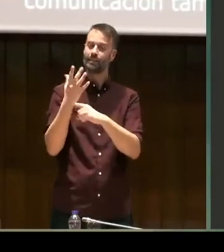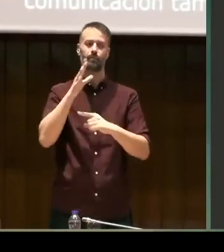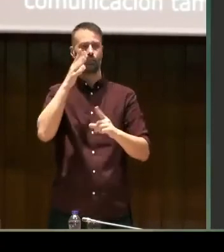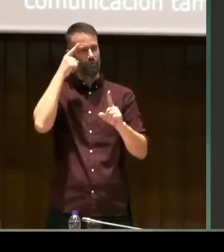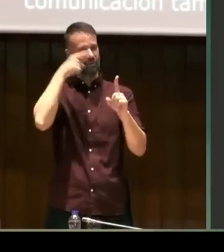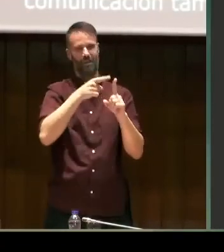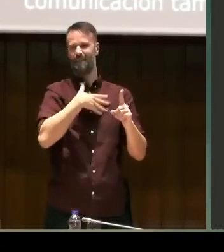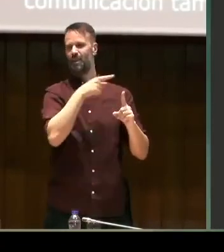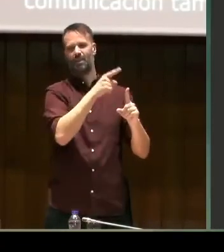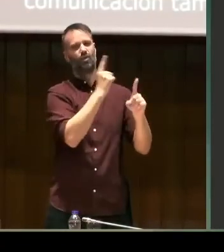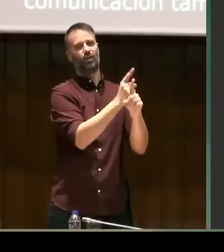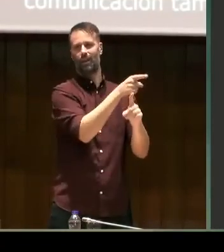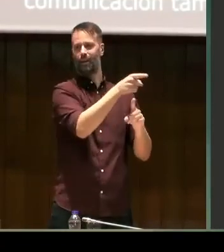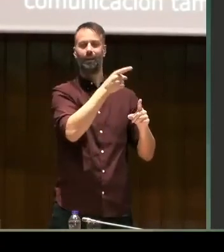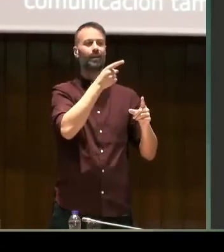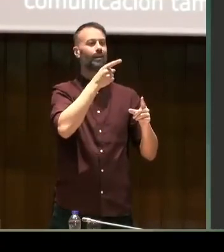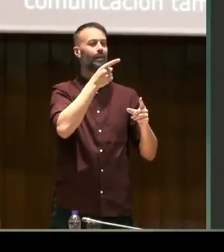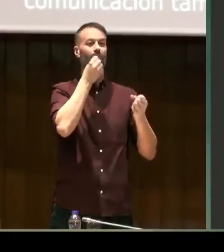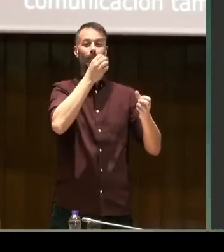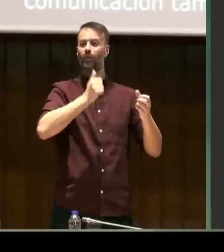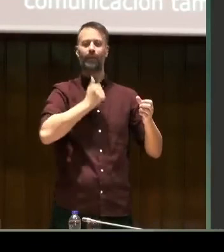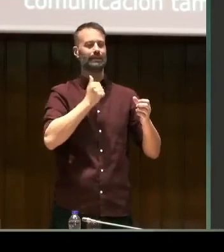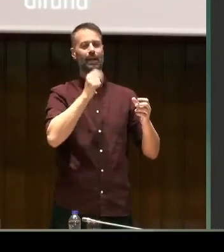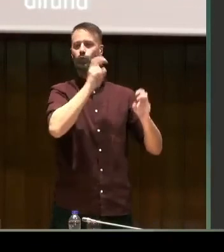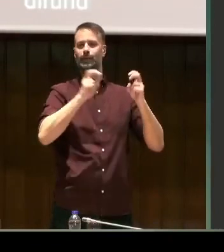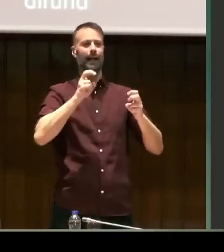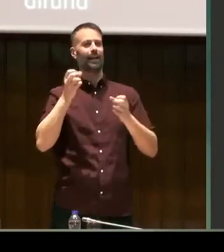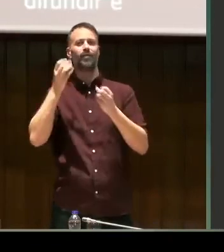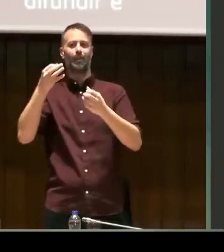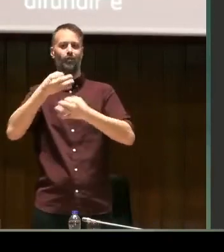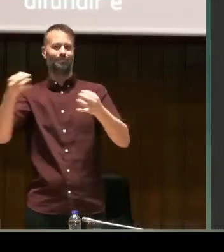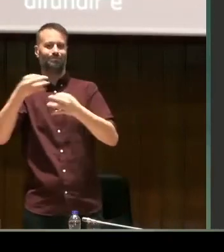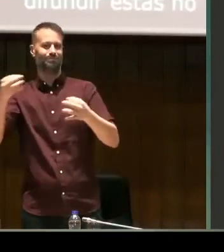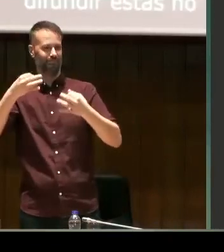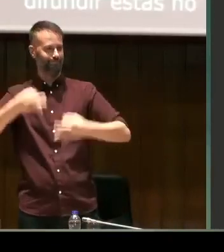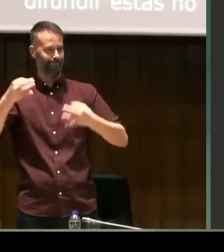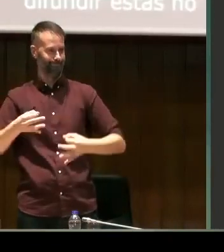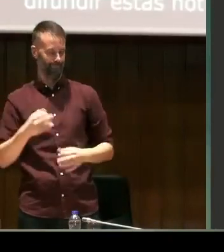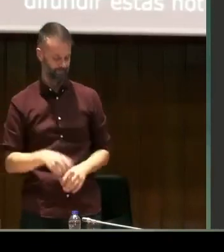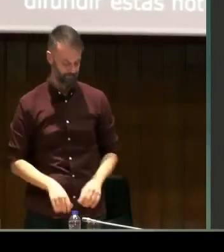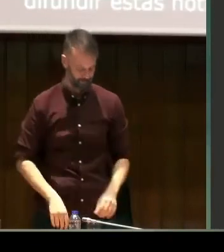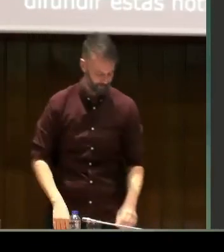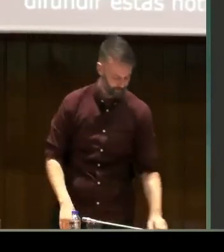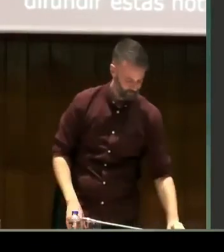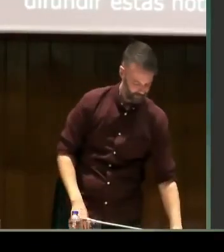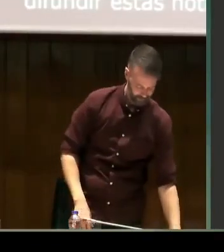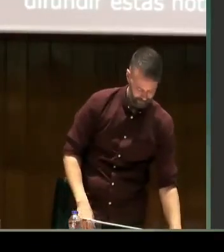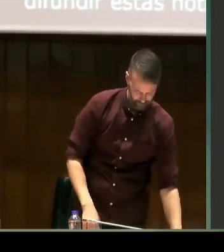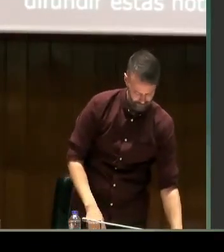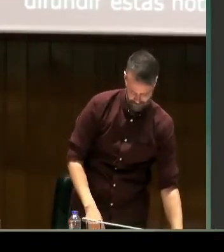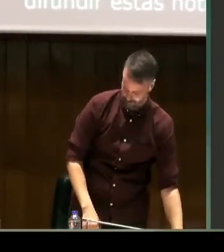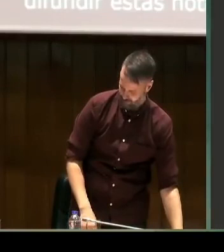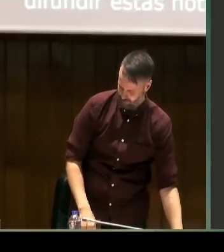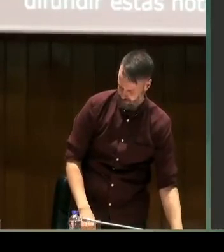contrastan y de forma no intencionada se difunden estas noticias. Pero tenemos que estar siempre buscando el contraste de la